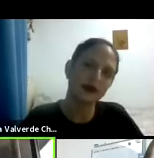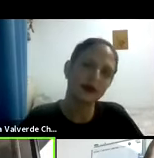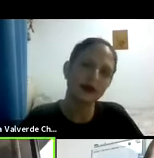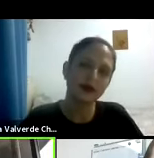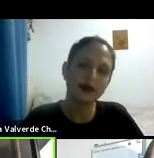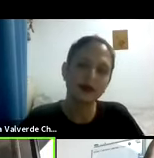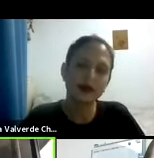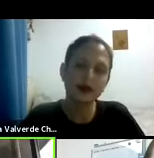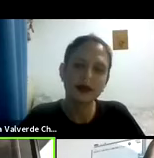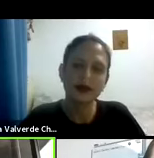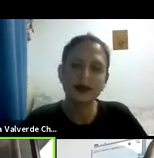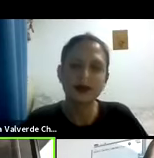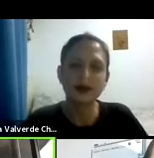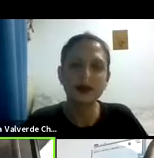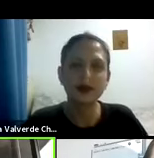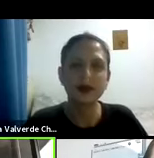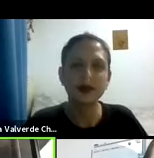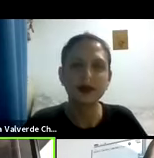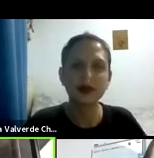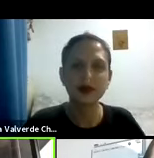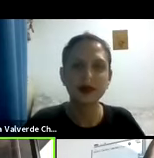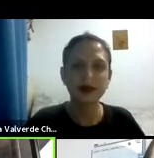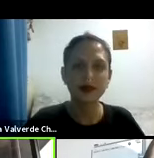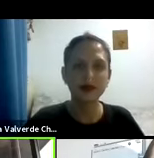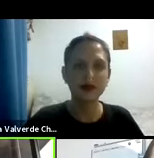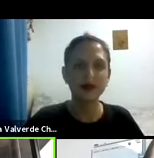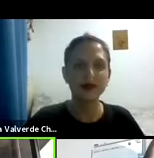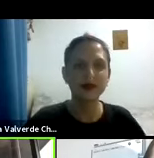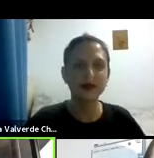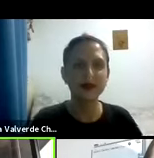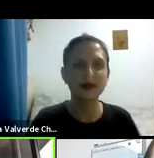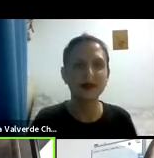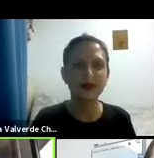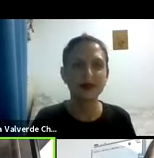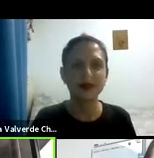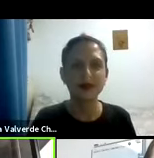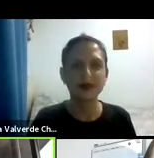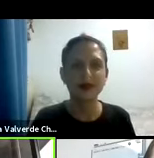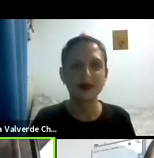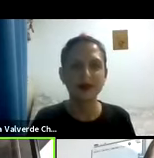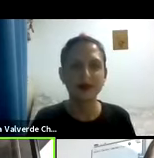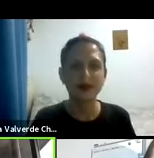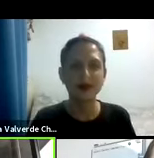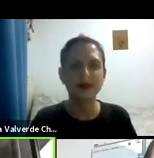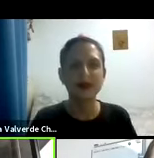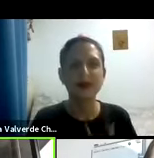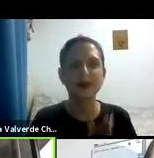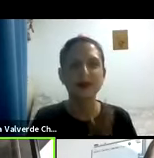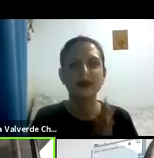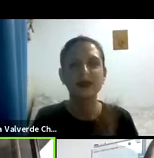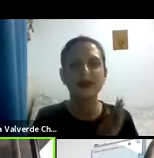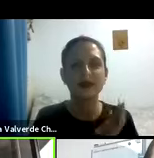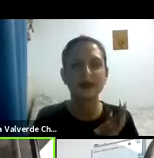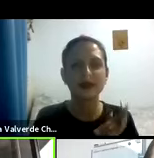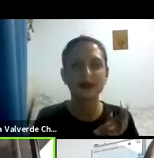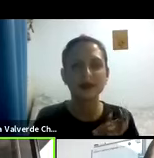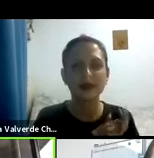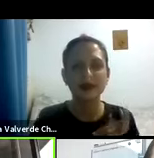área de la salud y bueno quedo muy agradecido por la invitación a